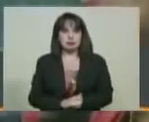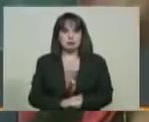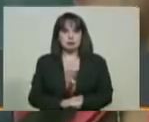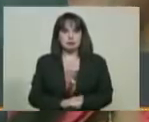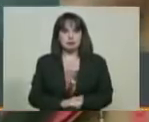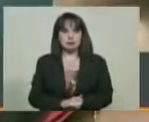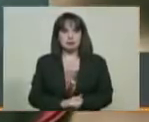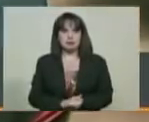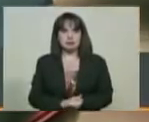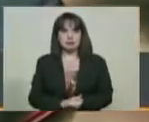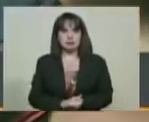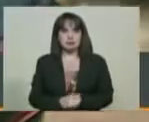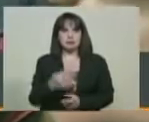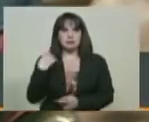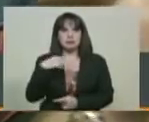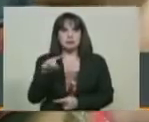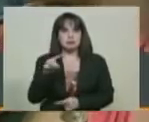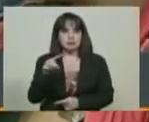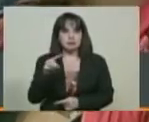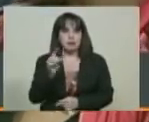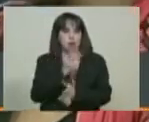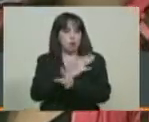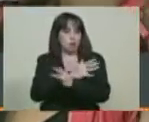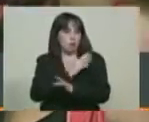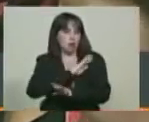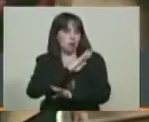Y yo tenía mi juego.